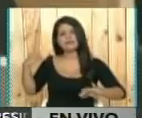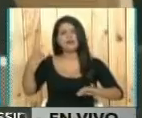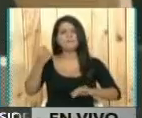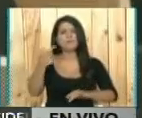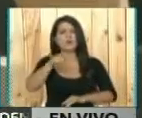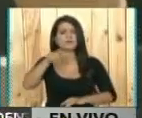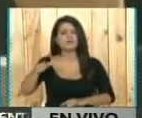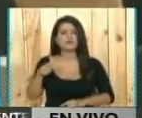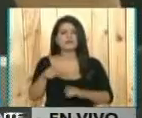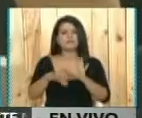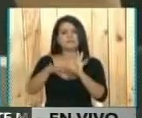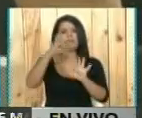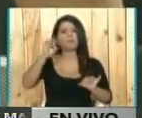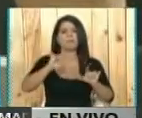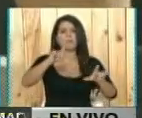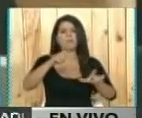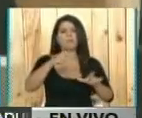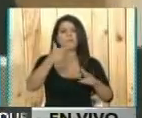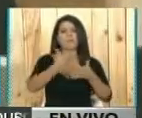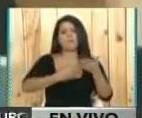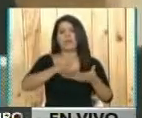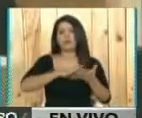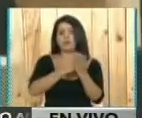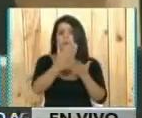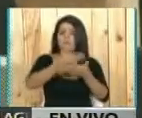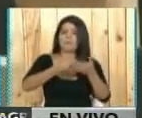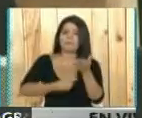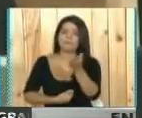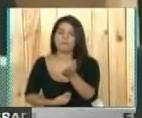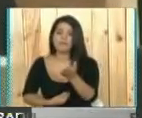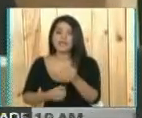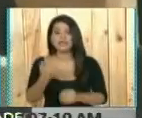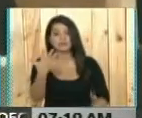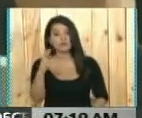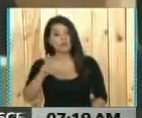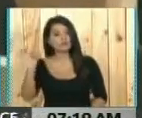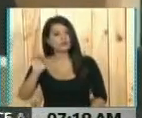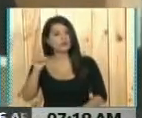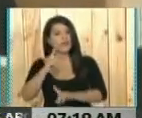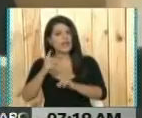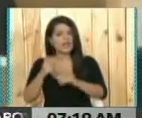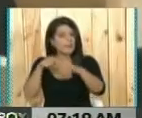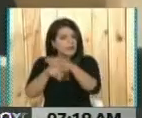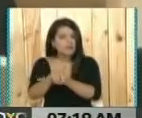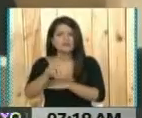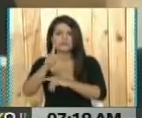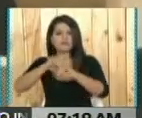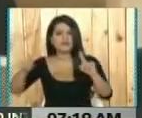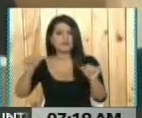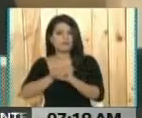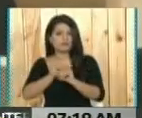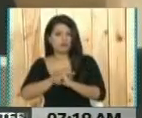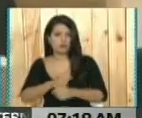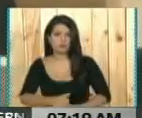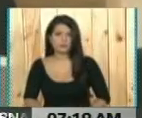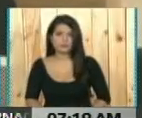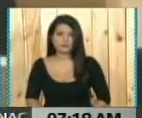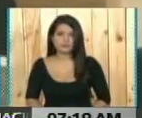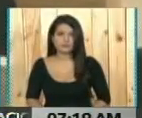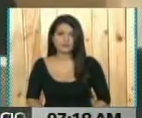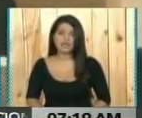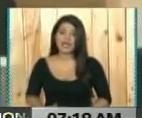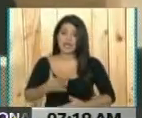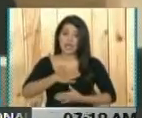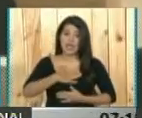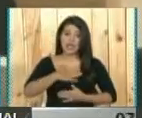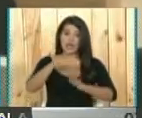credenciales, 52% no ingresaron por concurso y 45% eran provisorios. Particularidad de nuestro